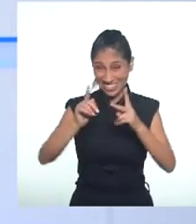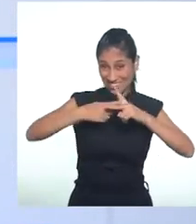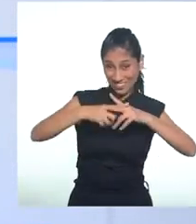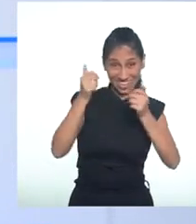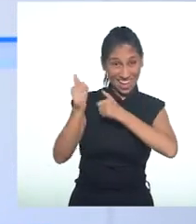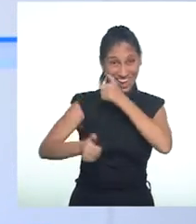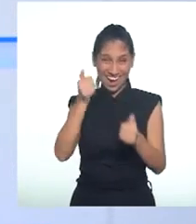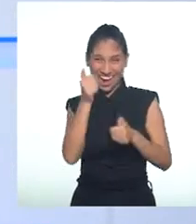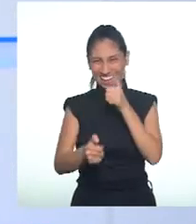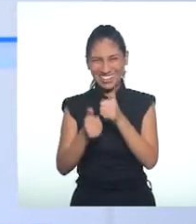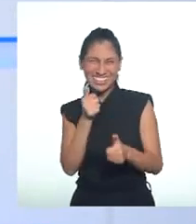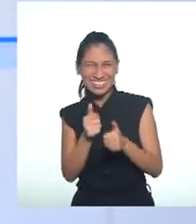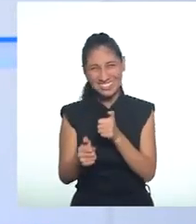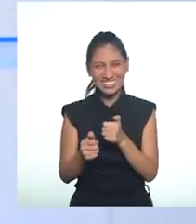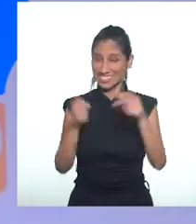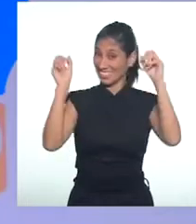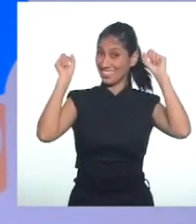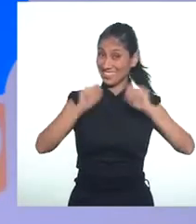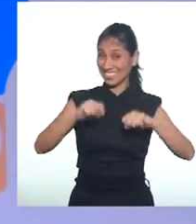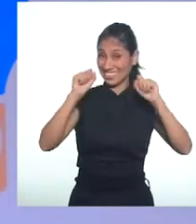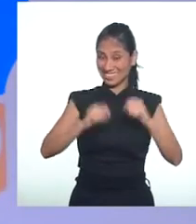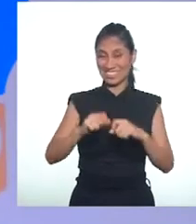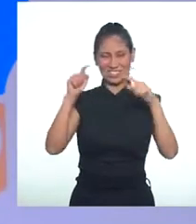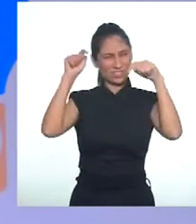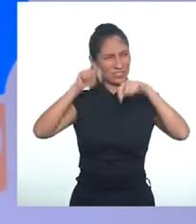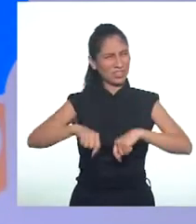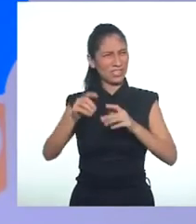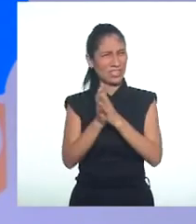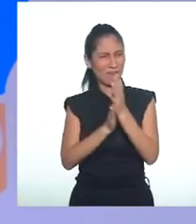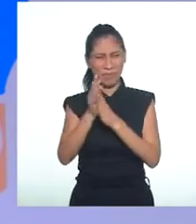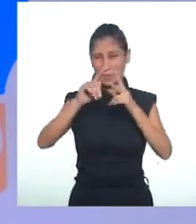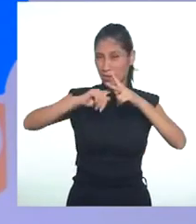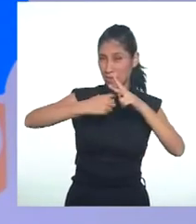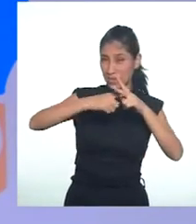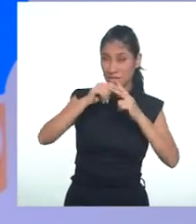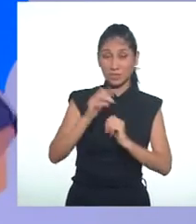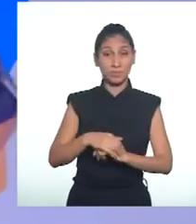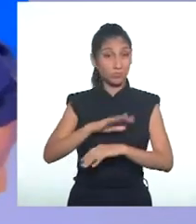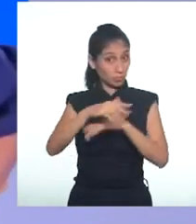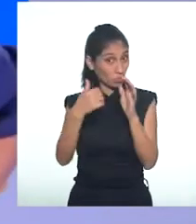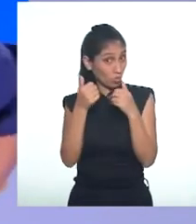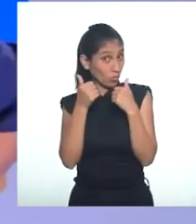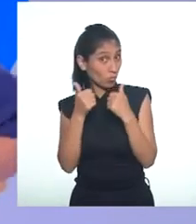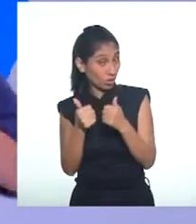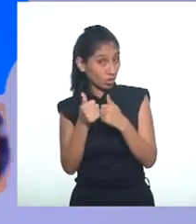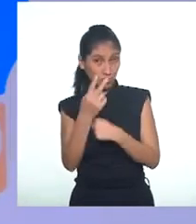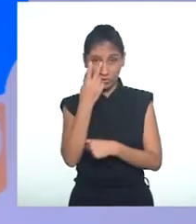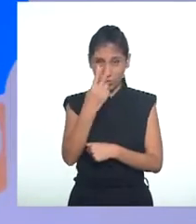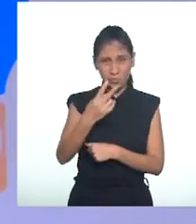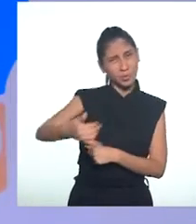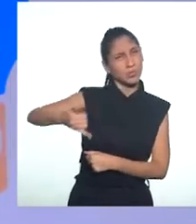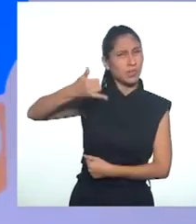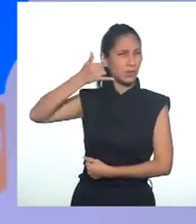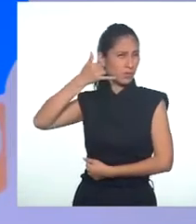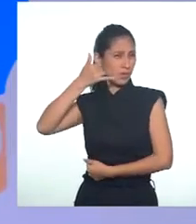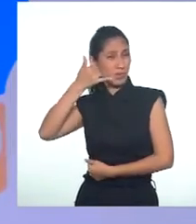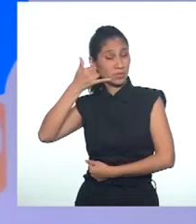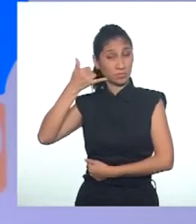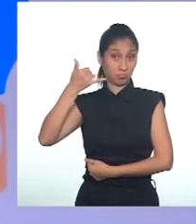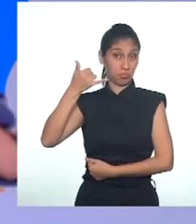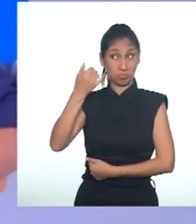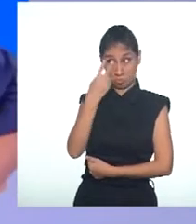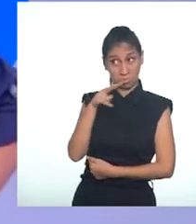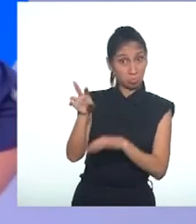para iniciar nuestra maratón de videojuegos. Sí, Mario, justo estábamos por empezar. ¿Todo bien? Te vimos hablando por celular, se